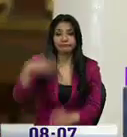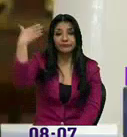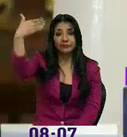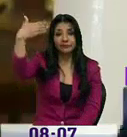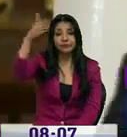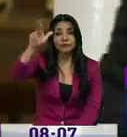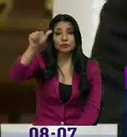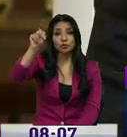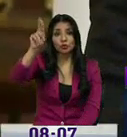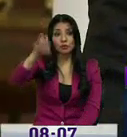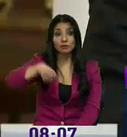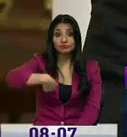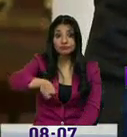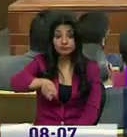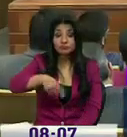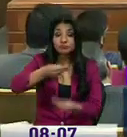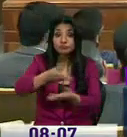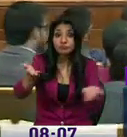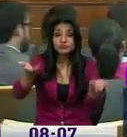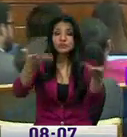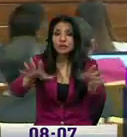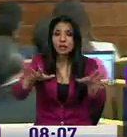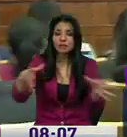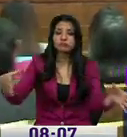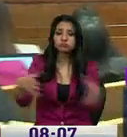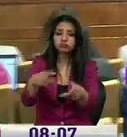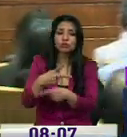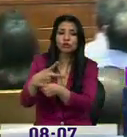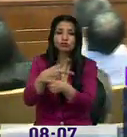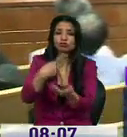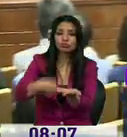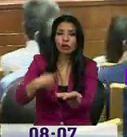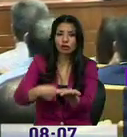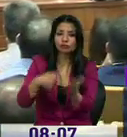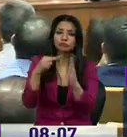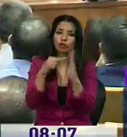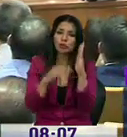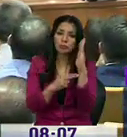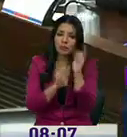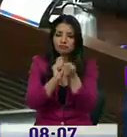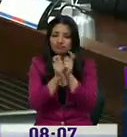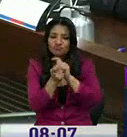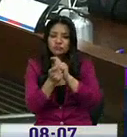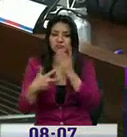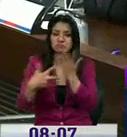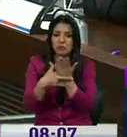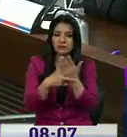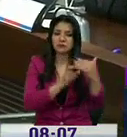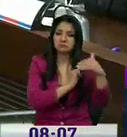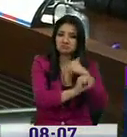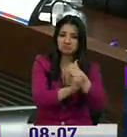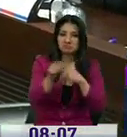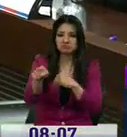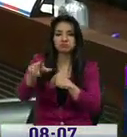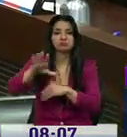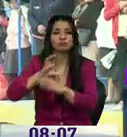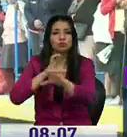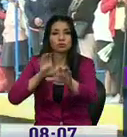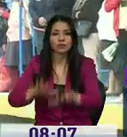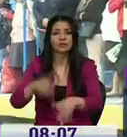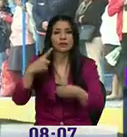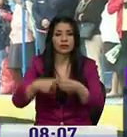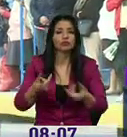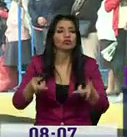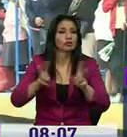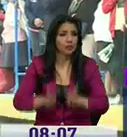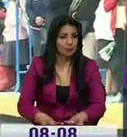Yunda anunció que en los próximos días se debatirá en el Consejo la ordenanza que plantea un reajuste tarifario al sistema de transporte de la ciudad, que incluye